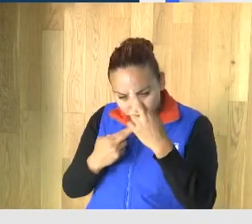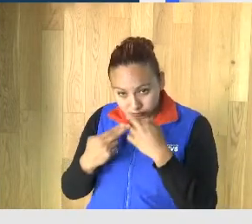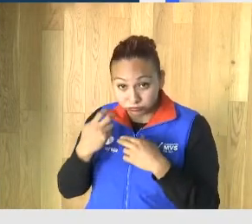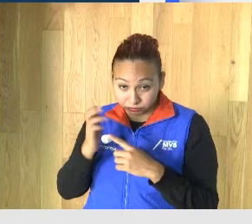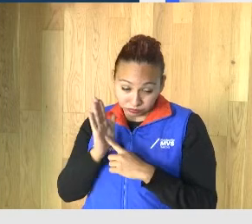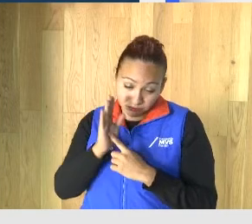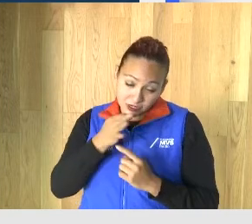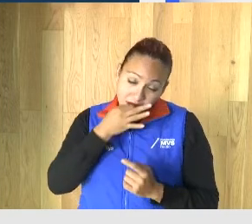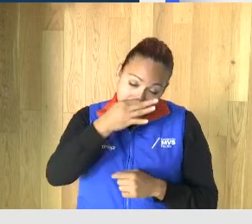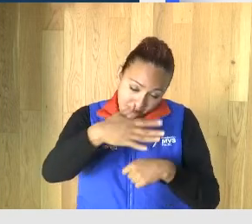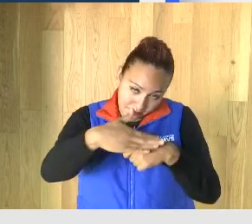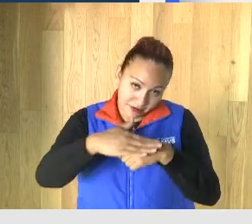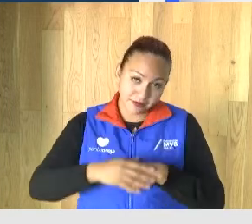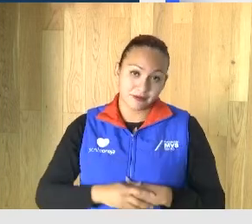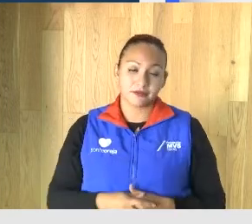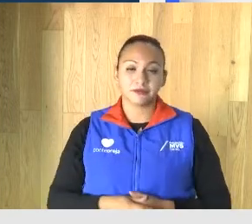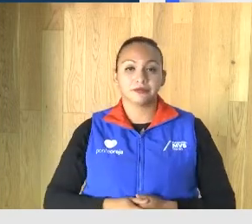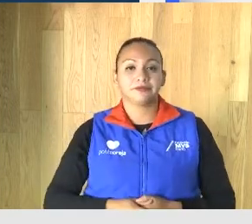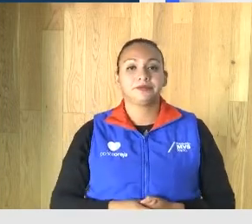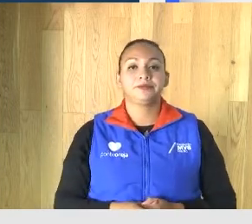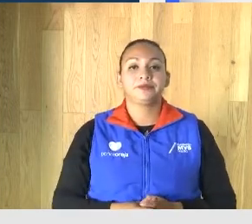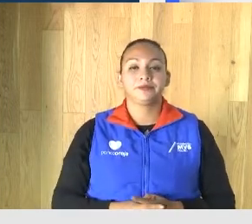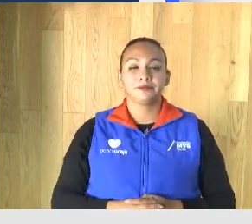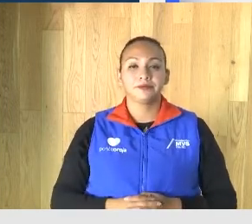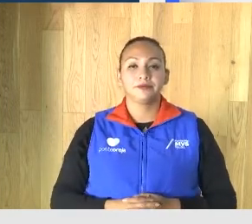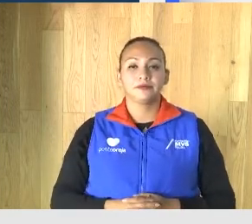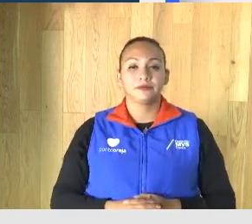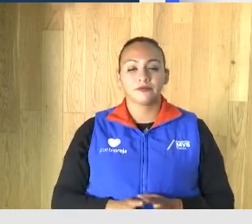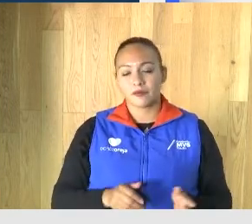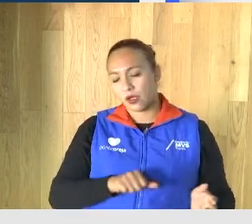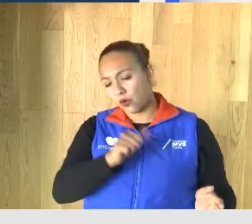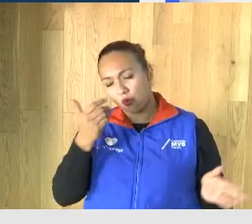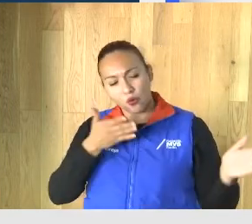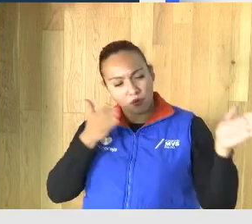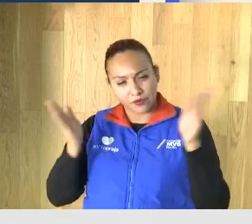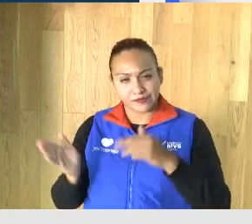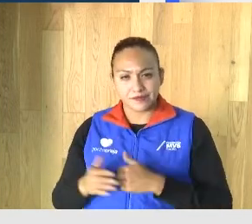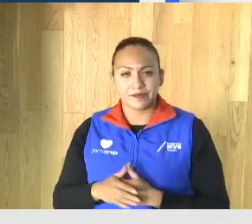cuenta. Otra de las cosas, ¿no? Es